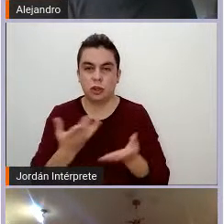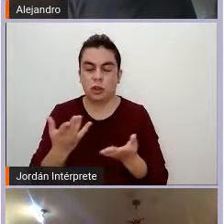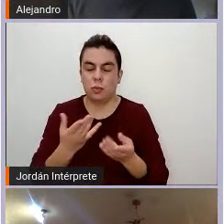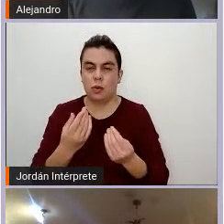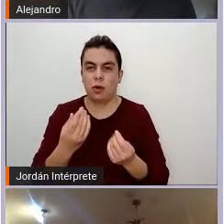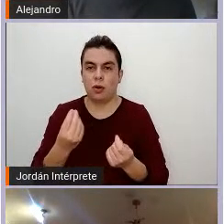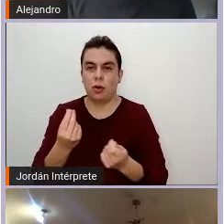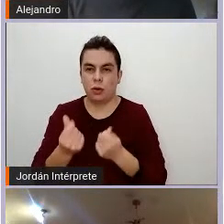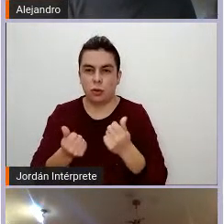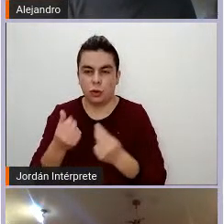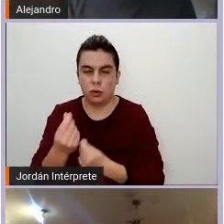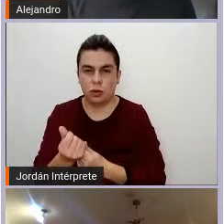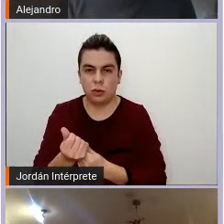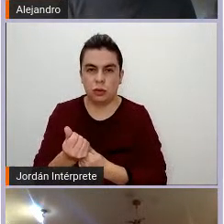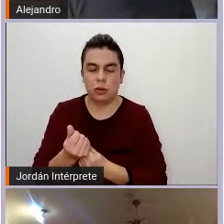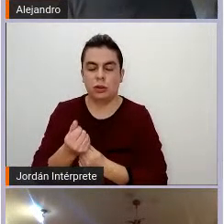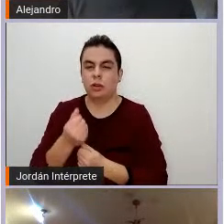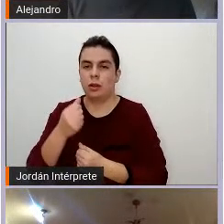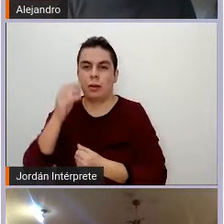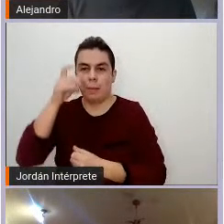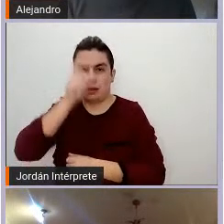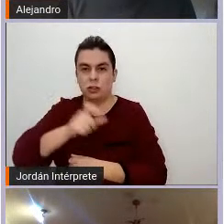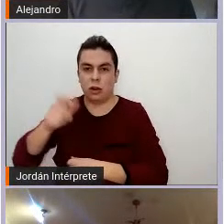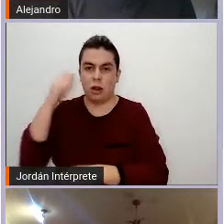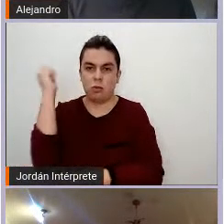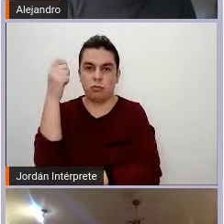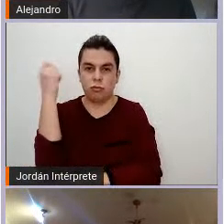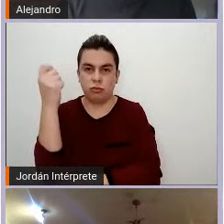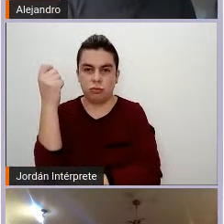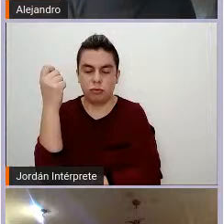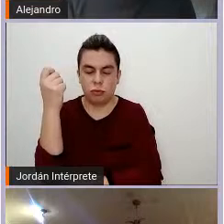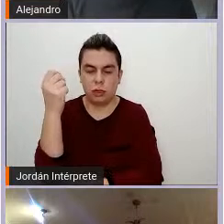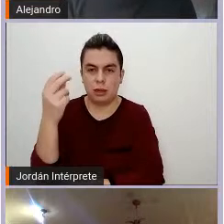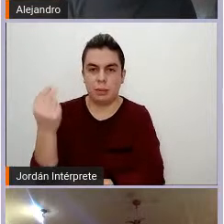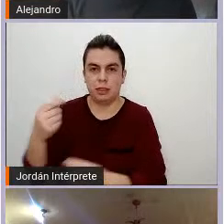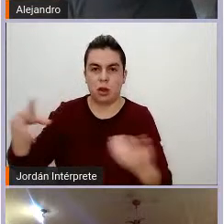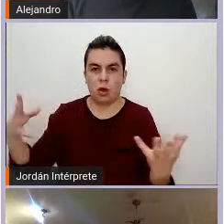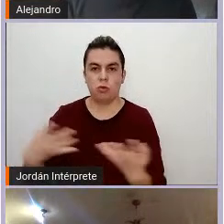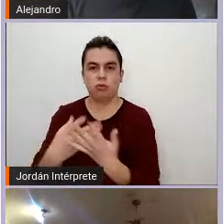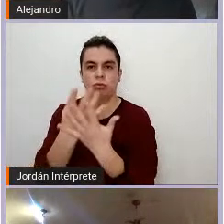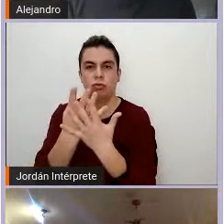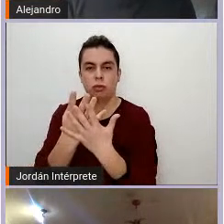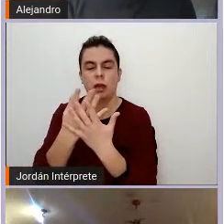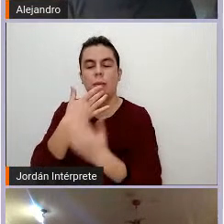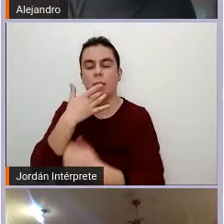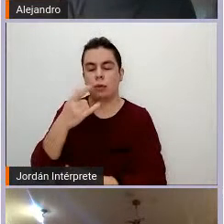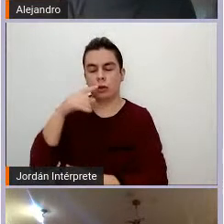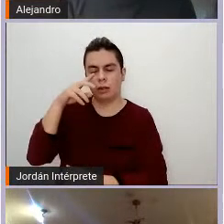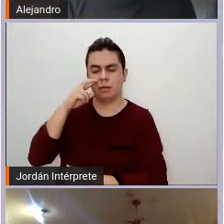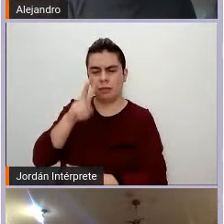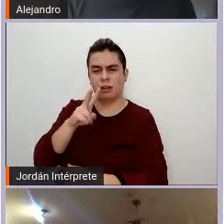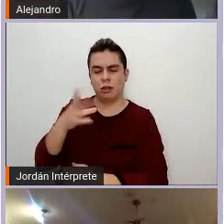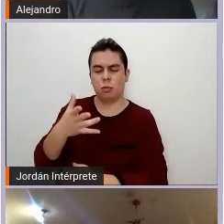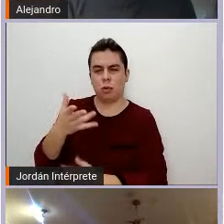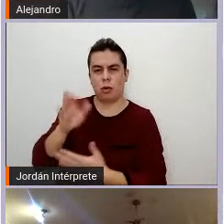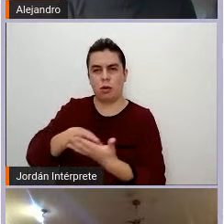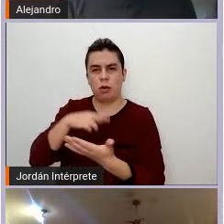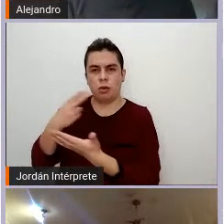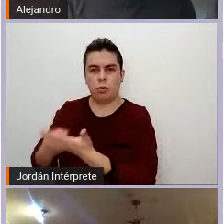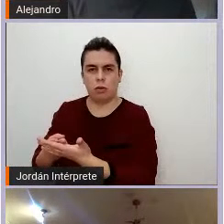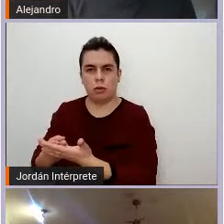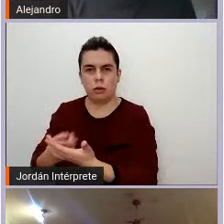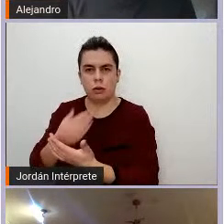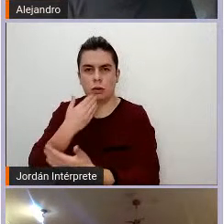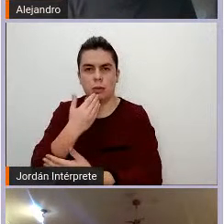tejido, es bastante reveladora en cuanto a su propia noción de traducción, así como también a la forma en que diferentes artes